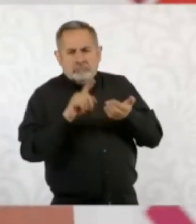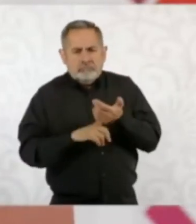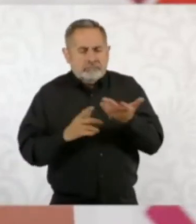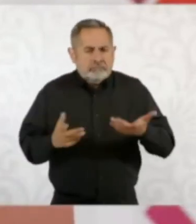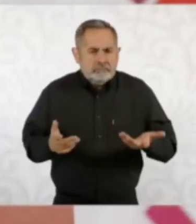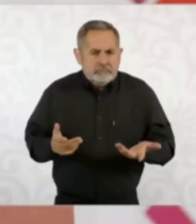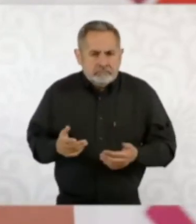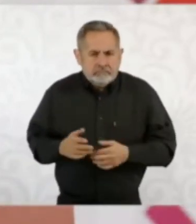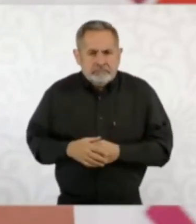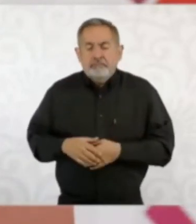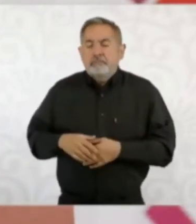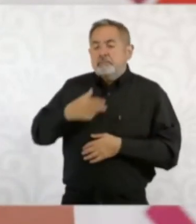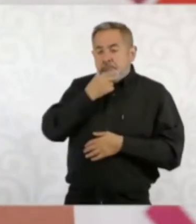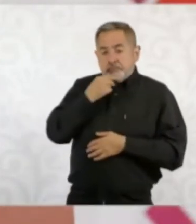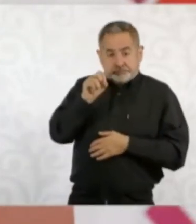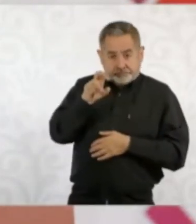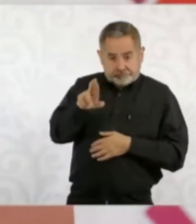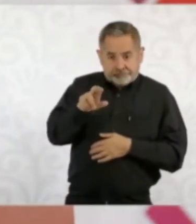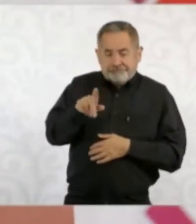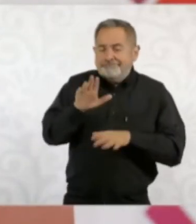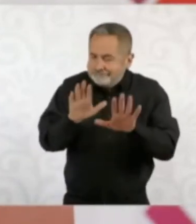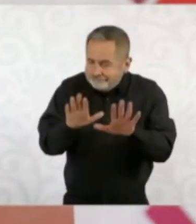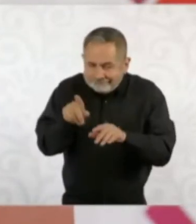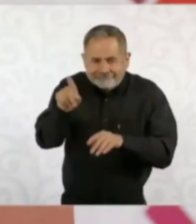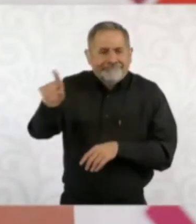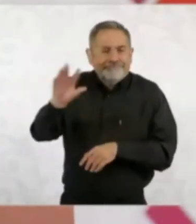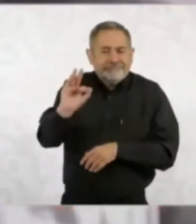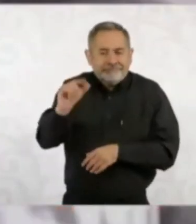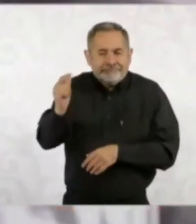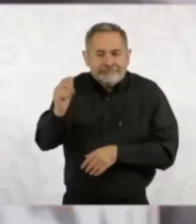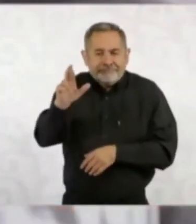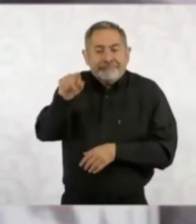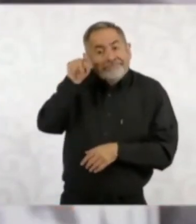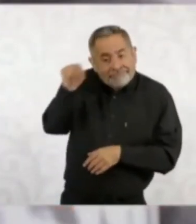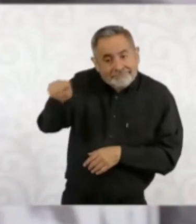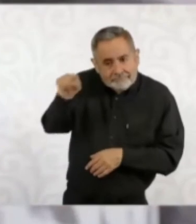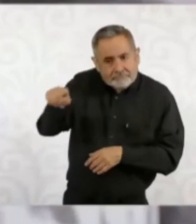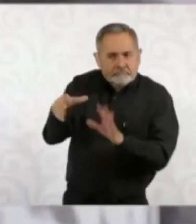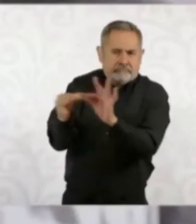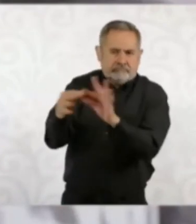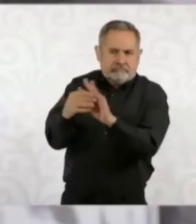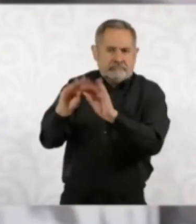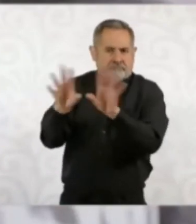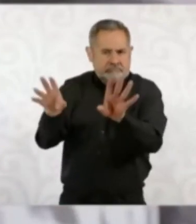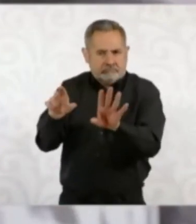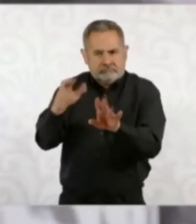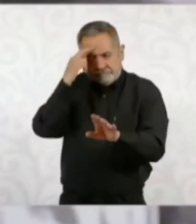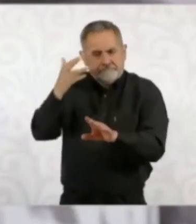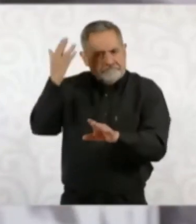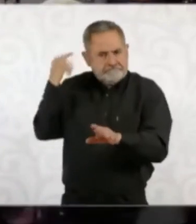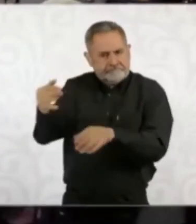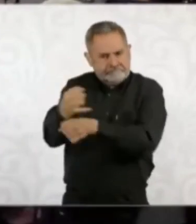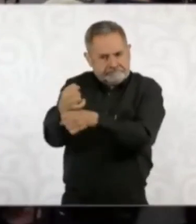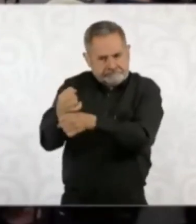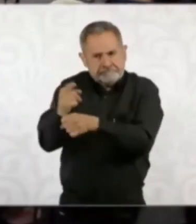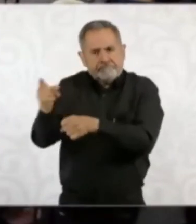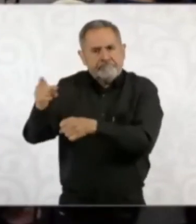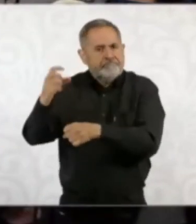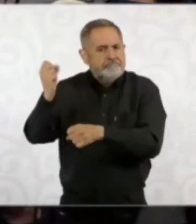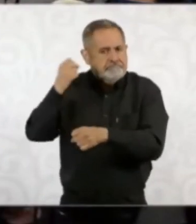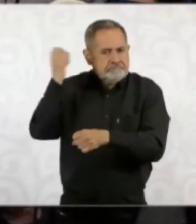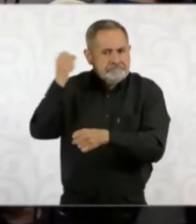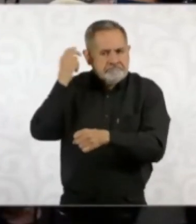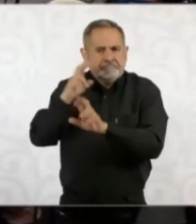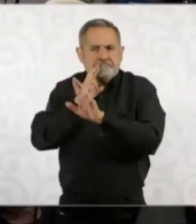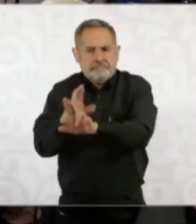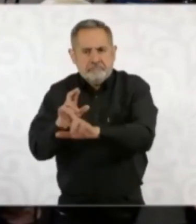Fiscalía General de la República. Como mencioné, es una investigación que tienen ellos desde antes de la llegada de la fiscal Ernestina Godoy. Sí, es